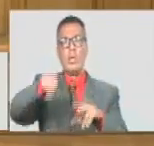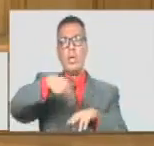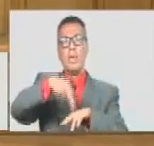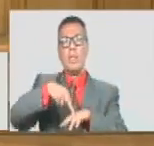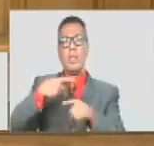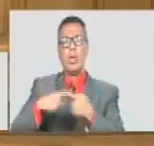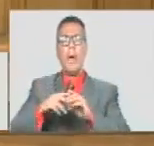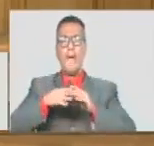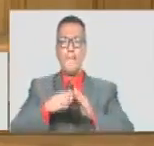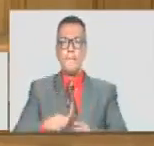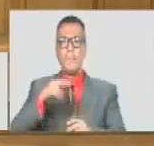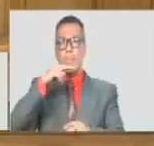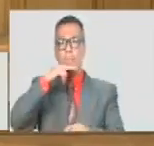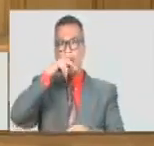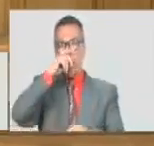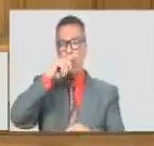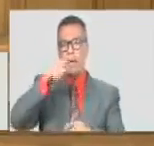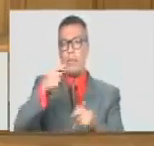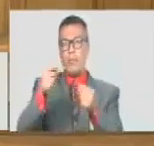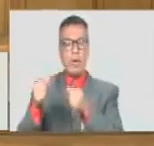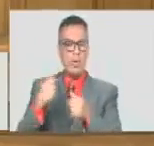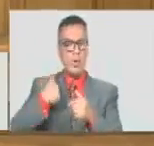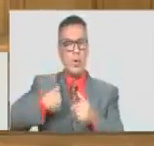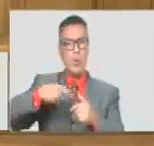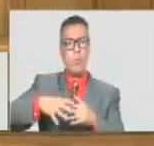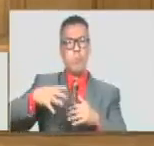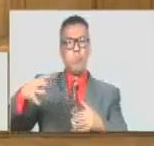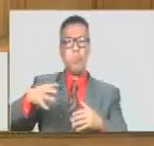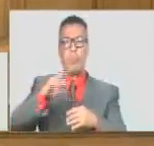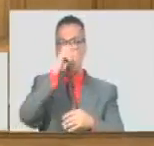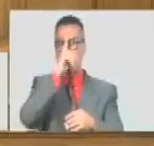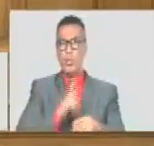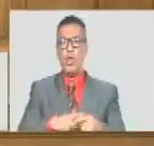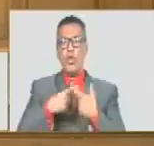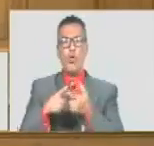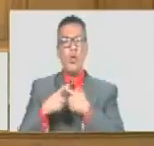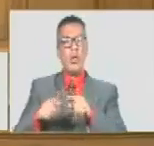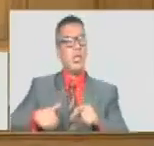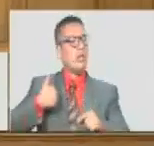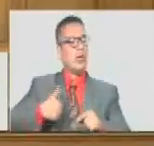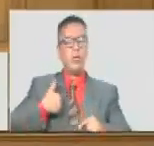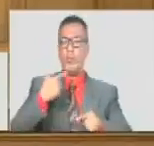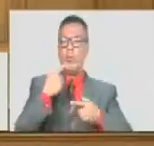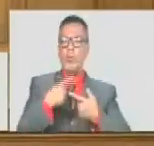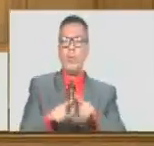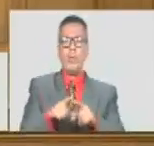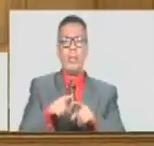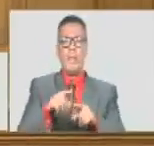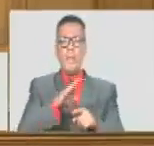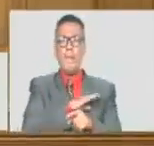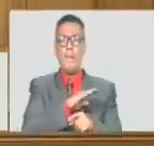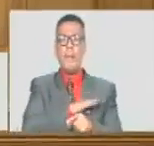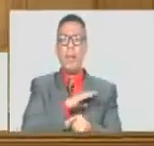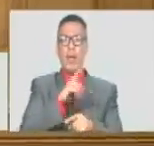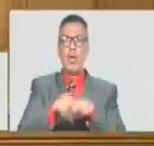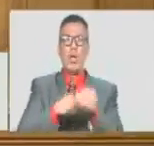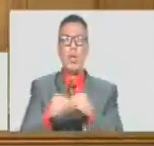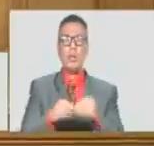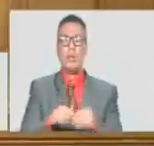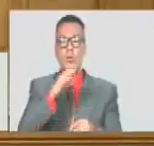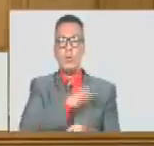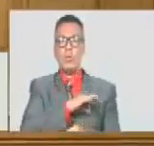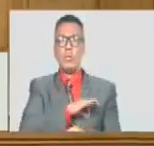u origen, edad, posición económica, condición de discapacidad o cualquier otra circunstancia personal, jurídica o